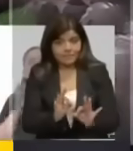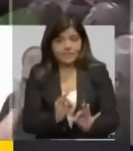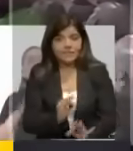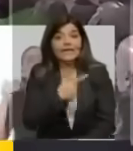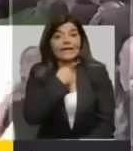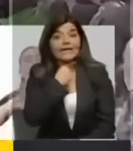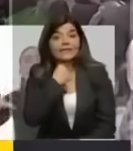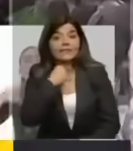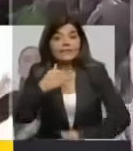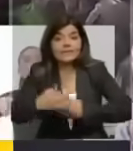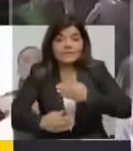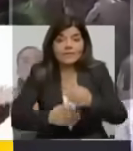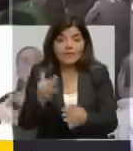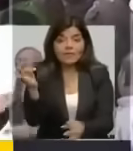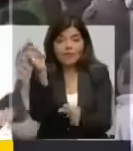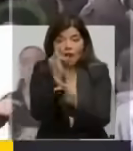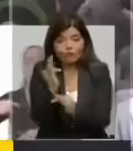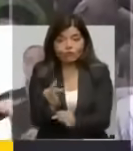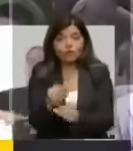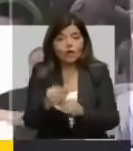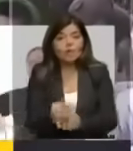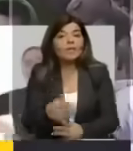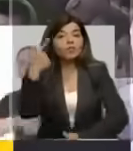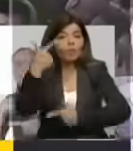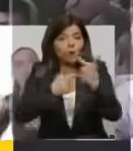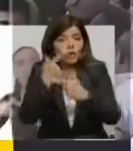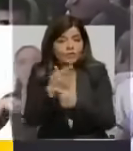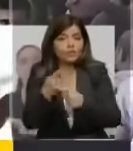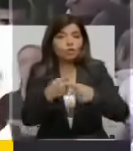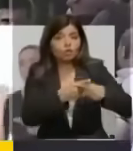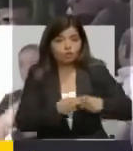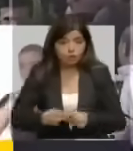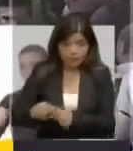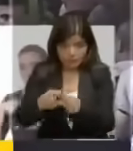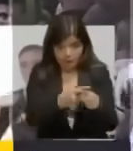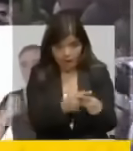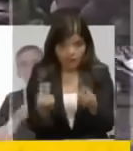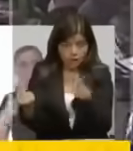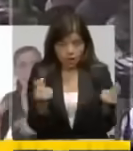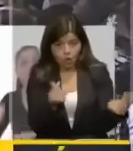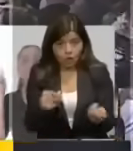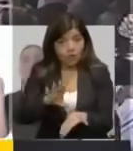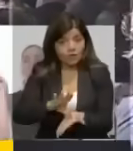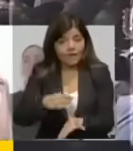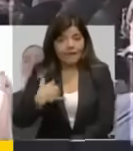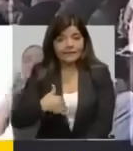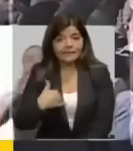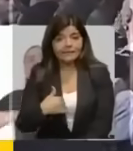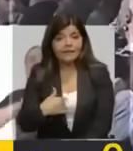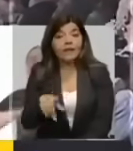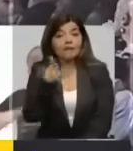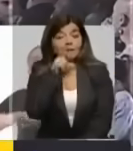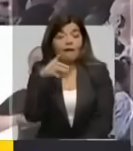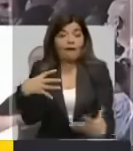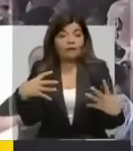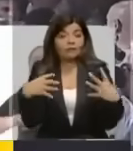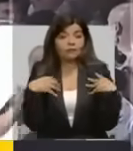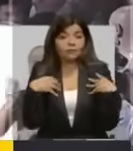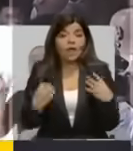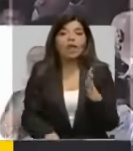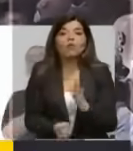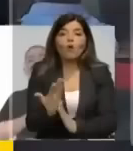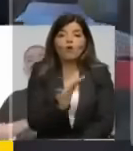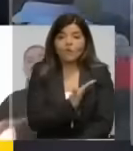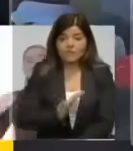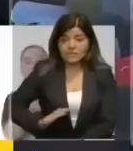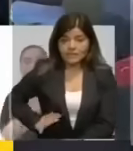funcionamiento político, social y económico de la Argentina es responsabilidad del nuevo